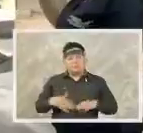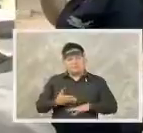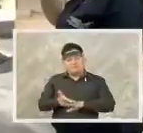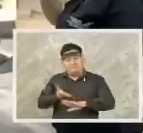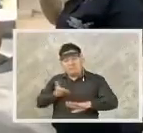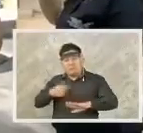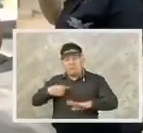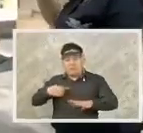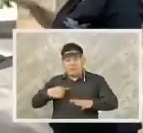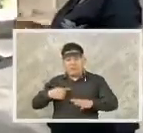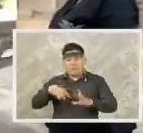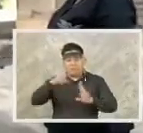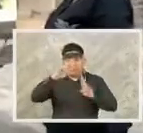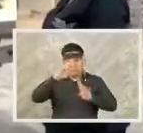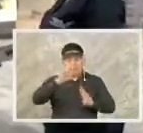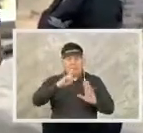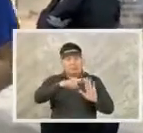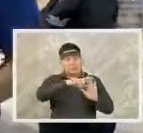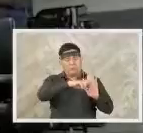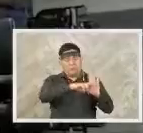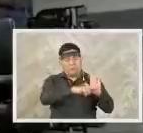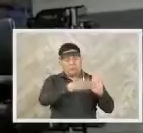de bioseguridad.